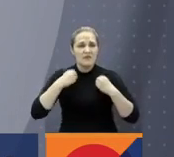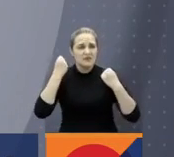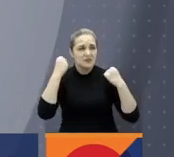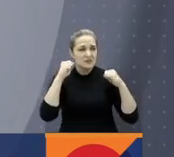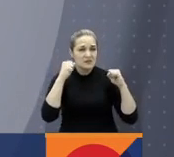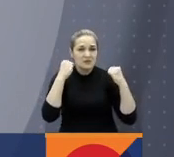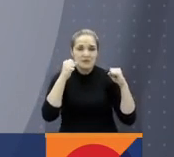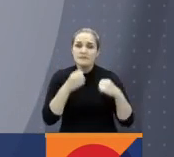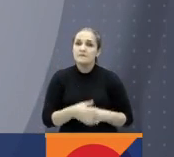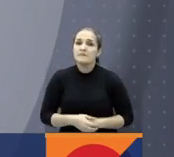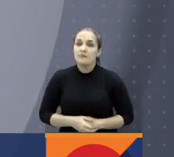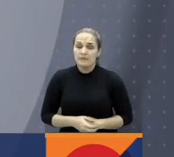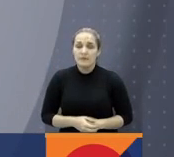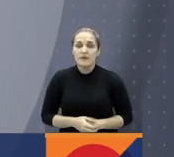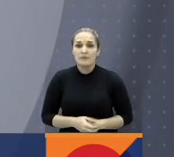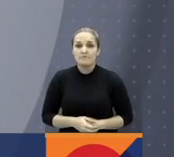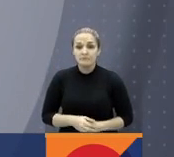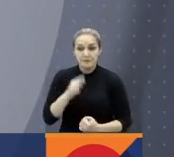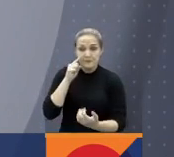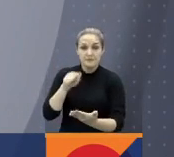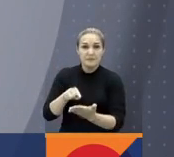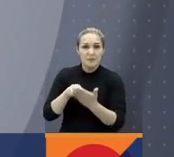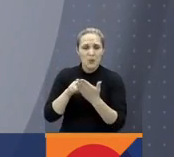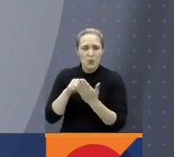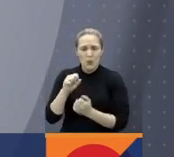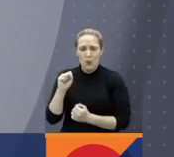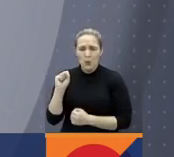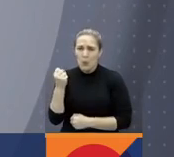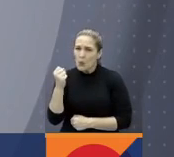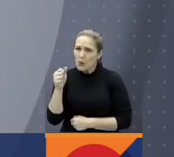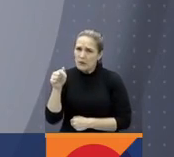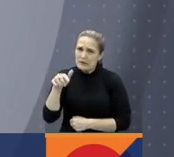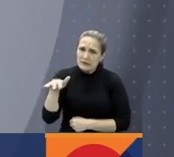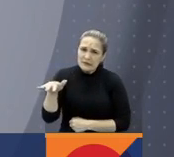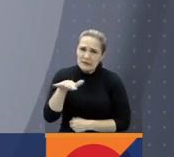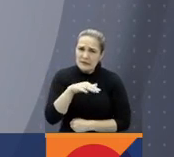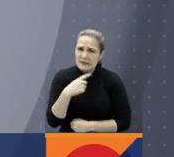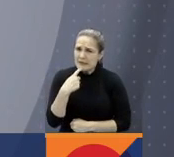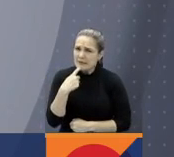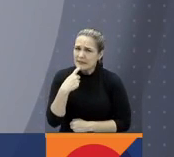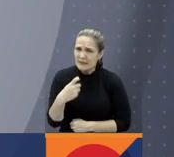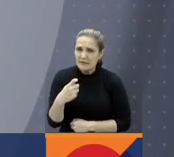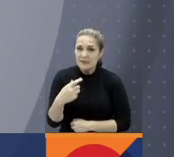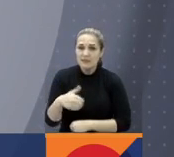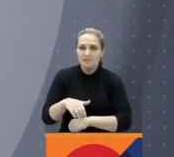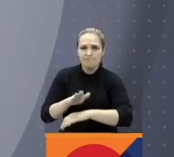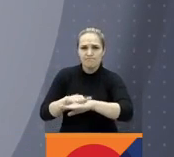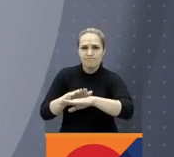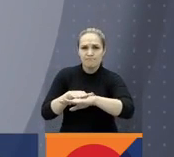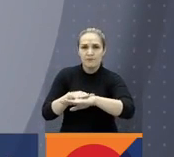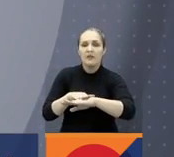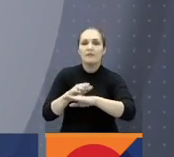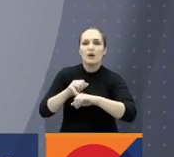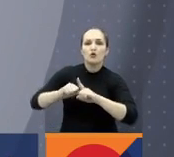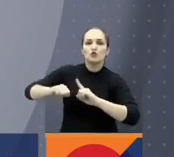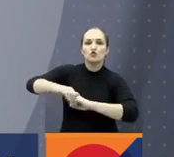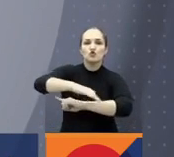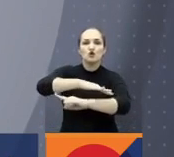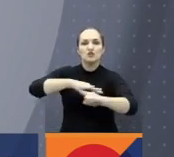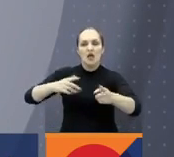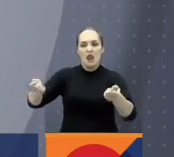muy fuerte que pudimos evidenciar y que quedó dentro de la alerta temprana es el control social que hacen